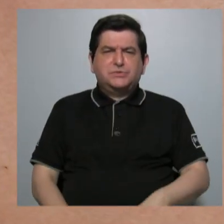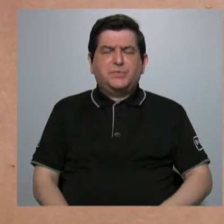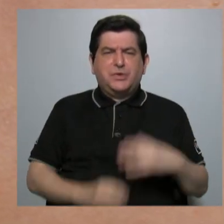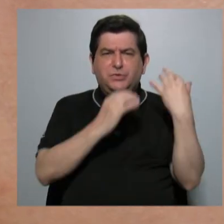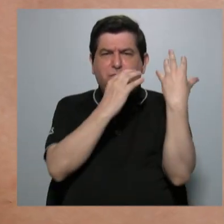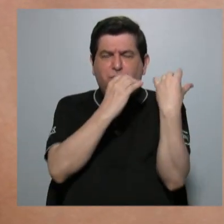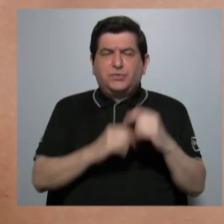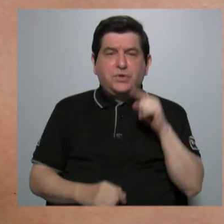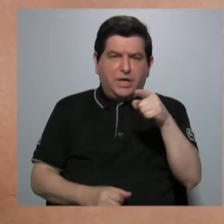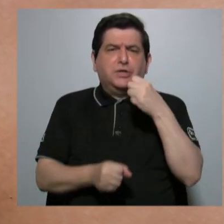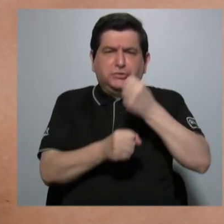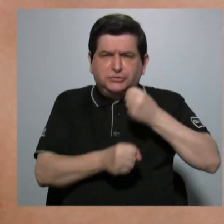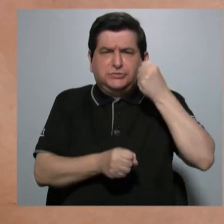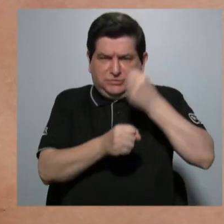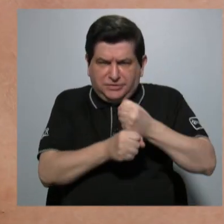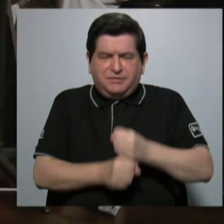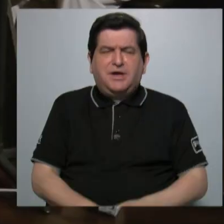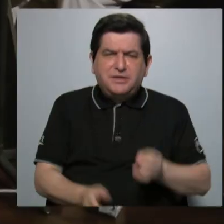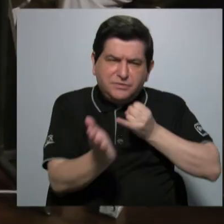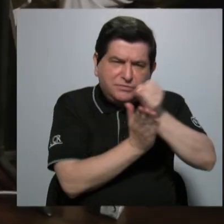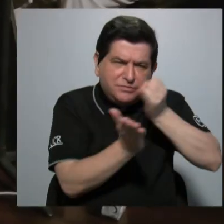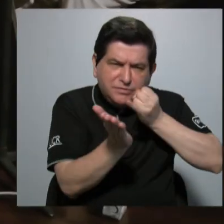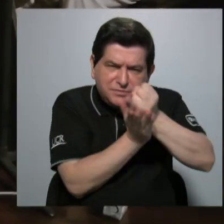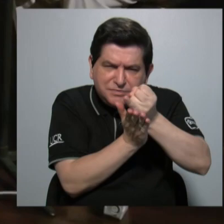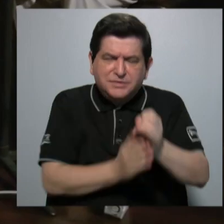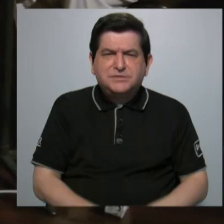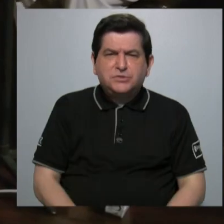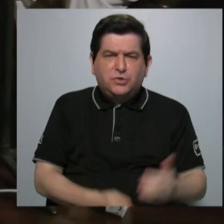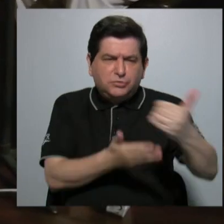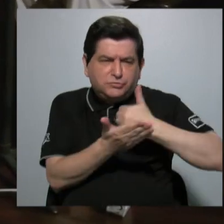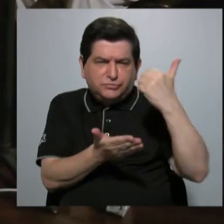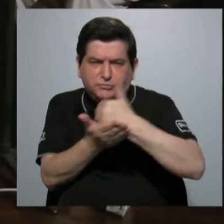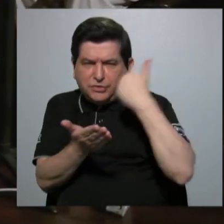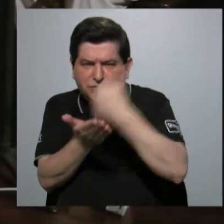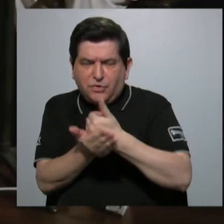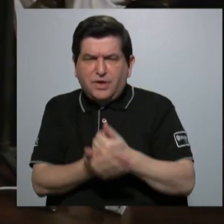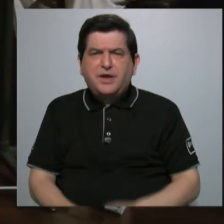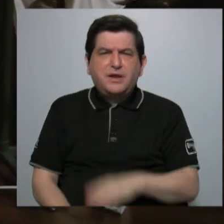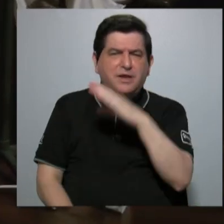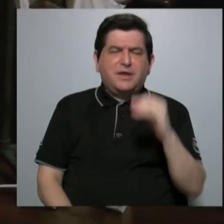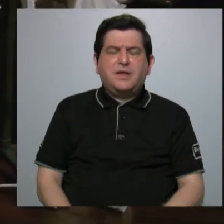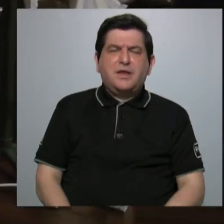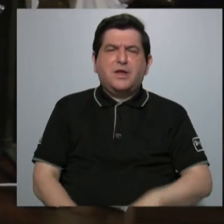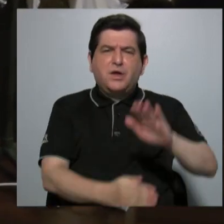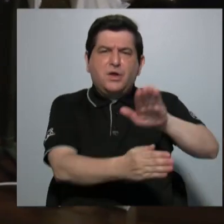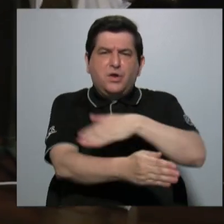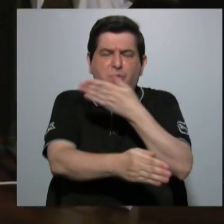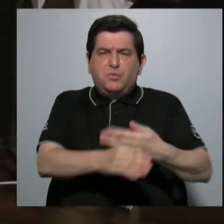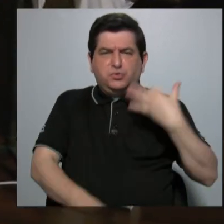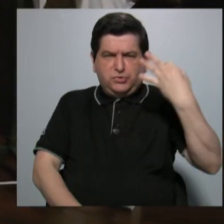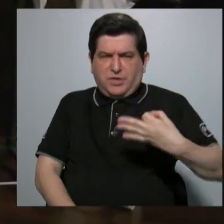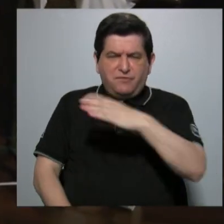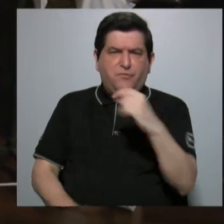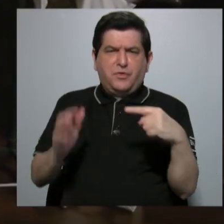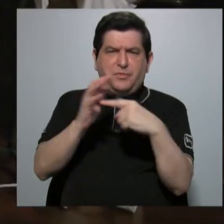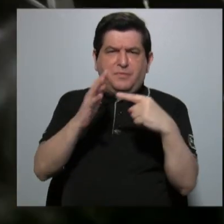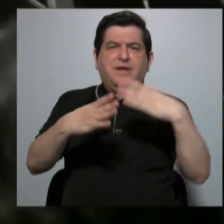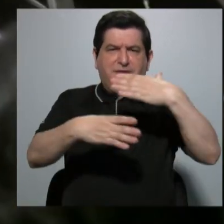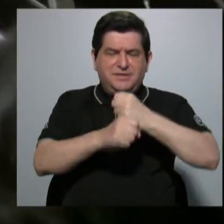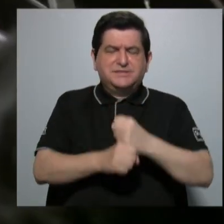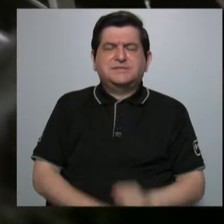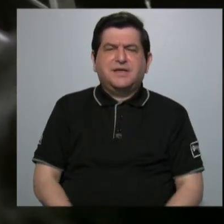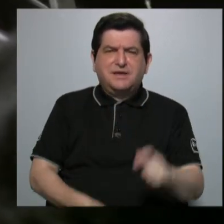músicos han dedicado su trabajo a la investigación, recopilación e interpretación de la música formal y popular